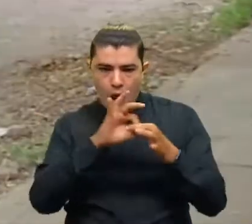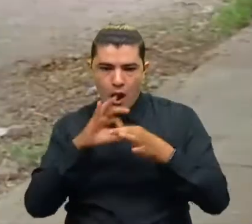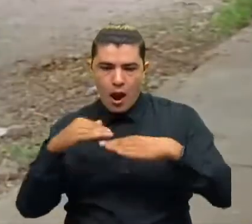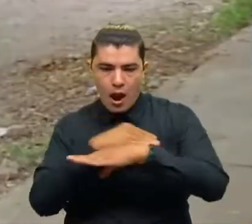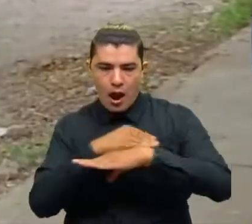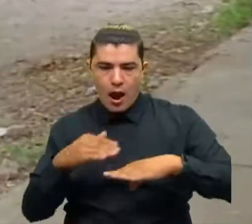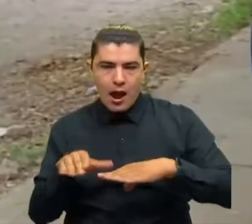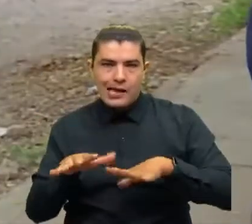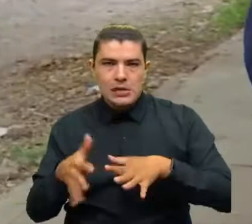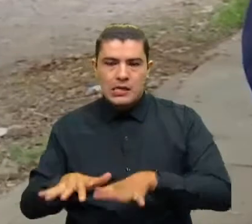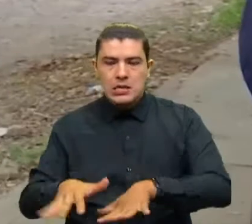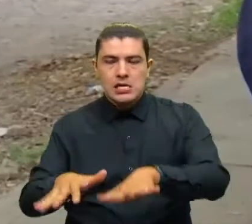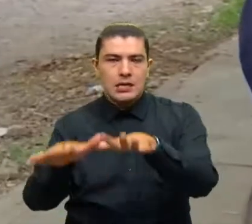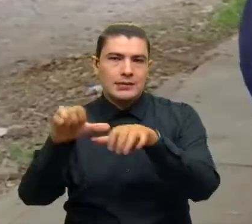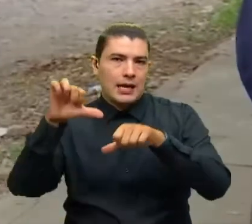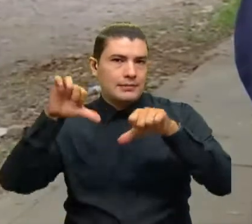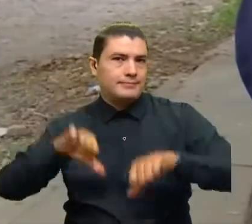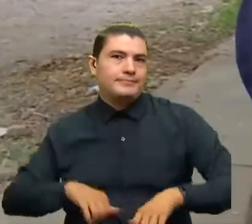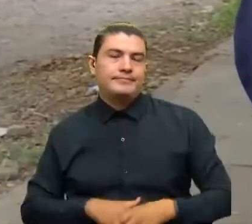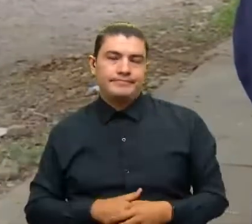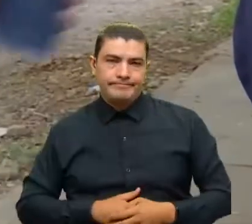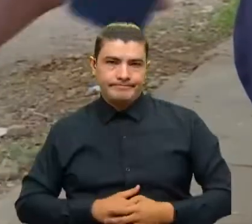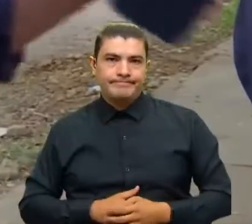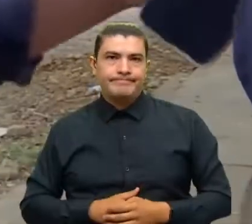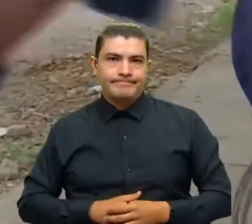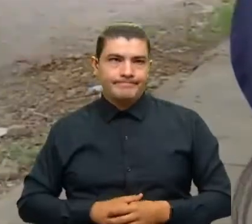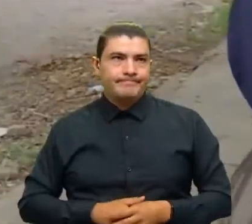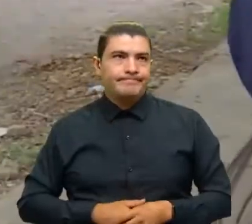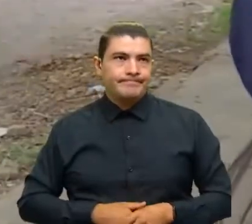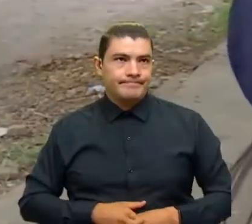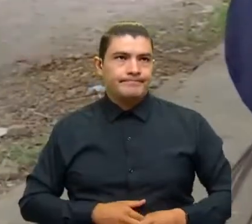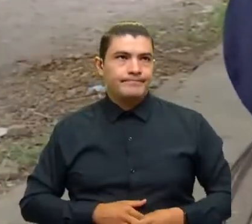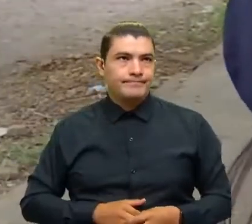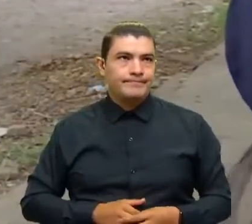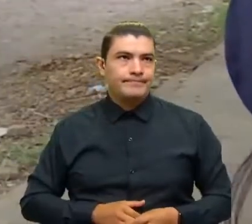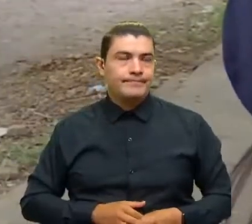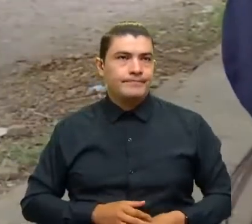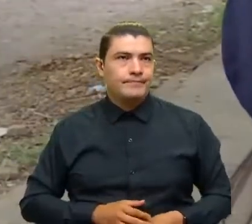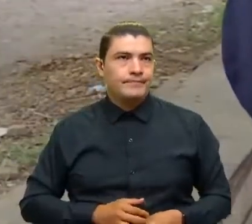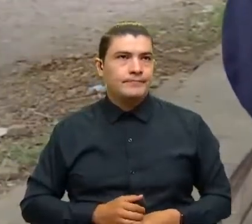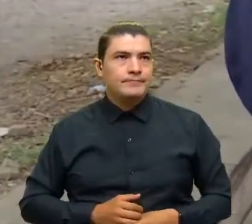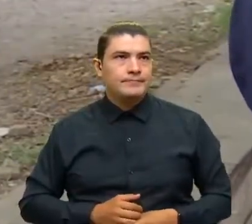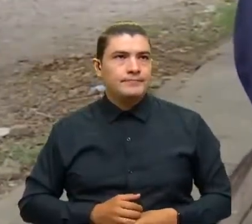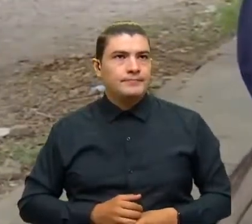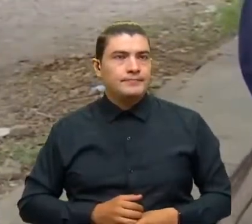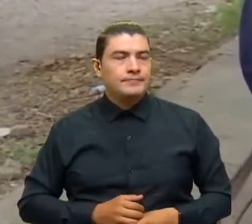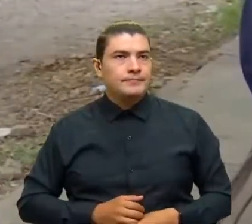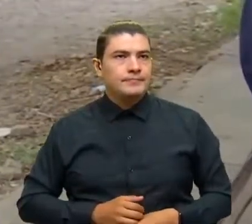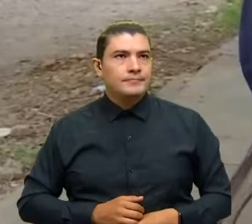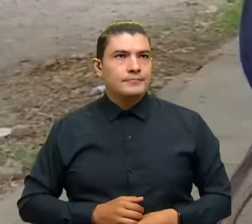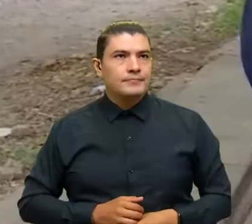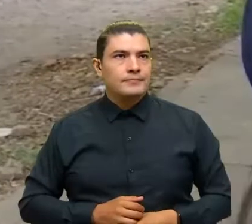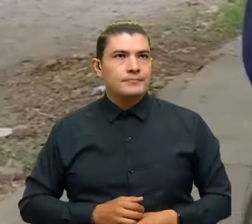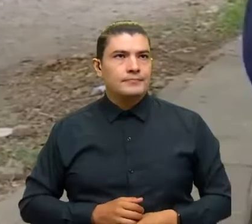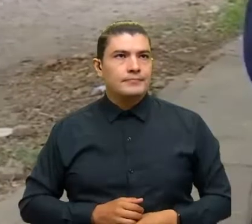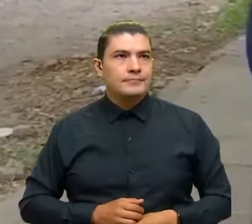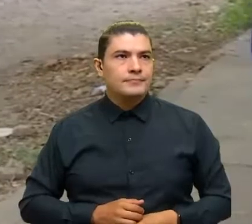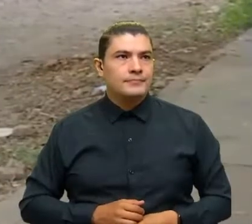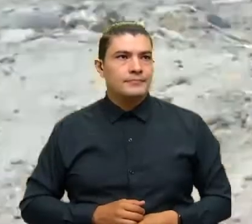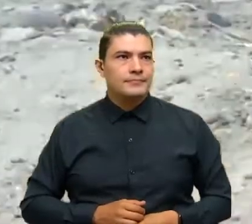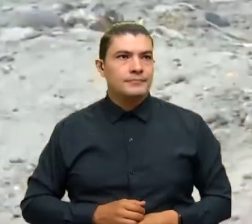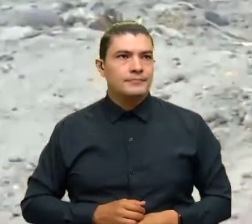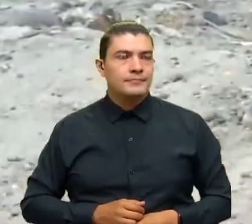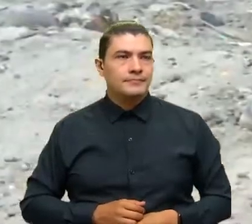Ya teniendo esta vía ya arreglada, cómoda, podemos ya pues unos por allá y podemos tomar esta otra vía que es alterna y más fácil de salir a